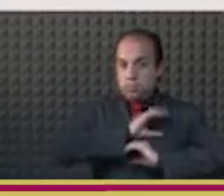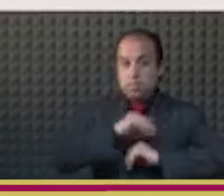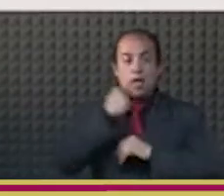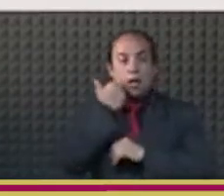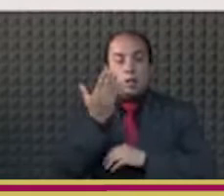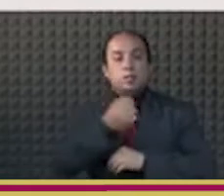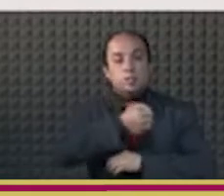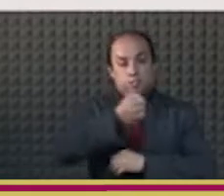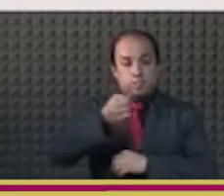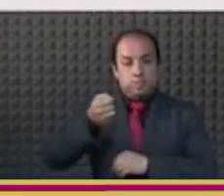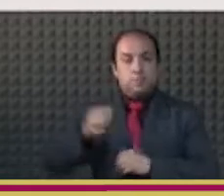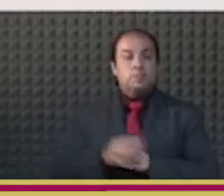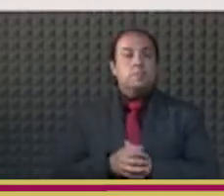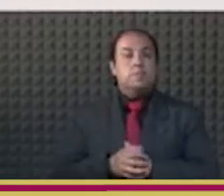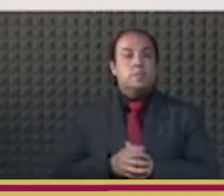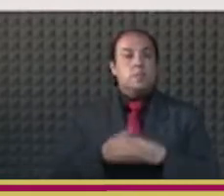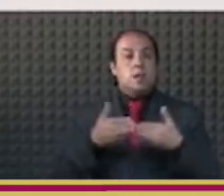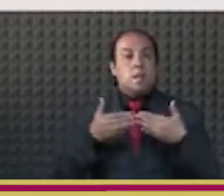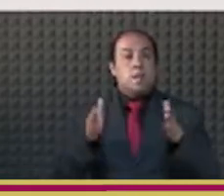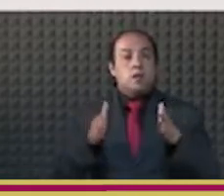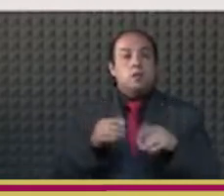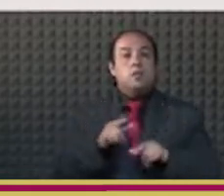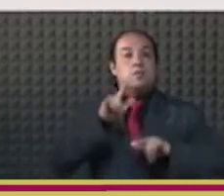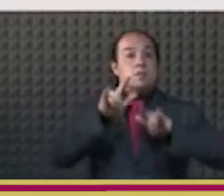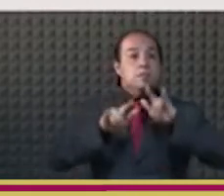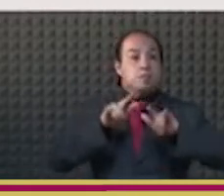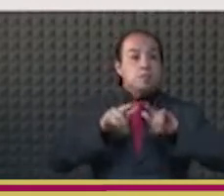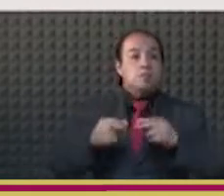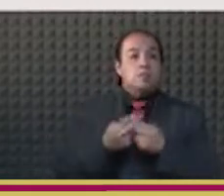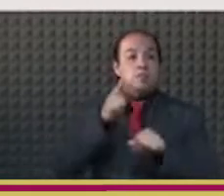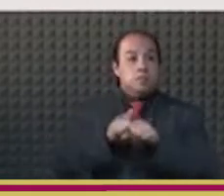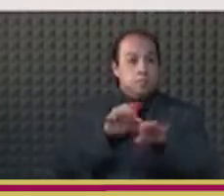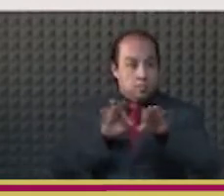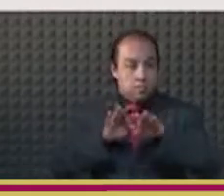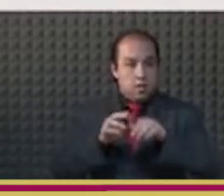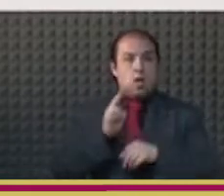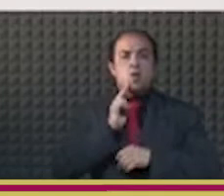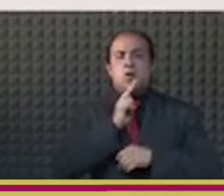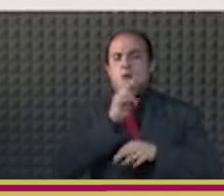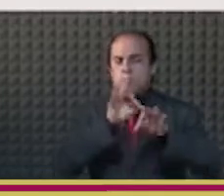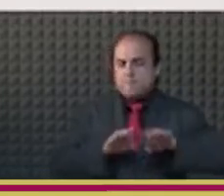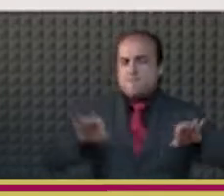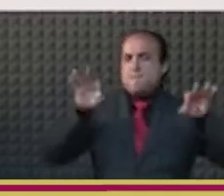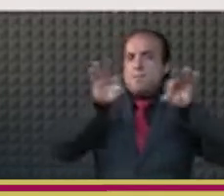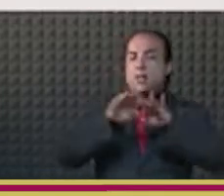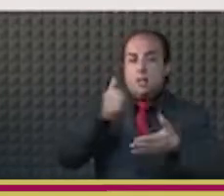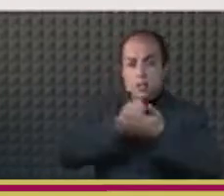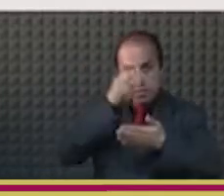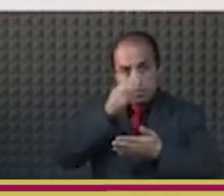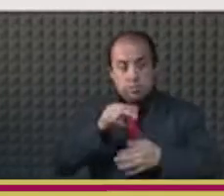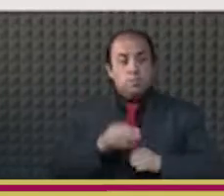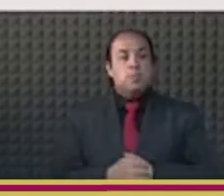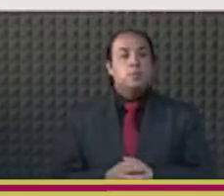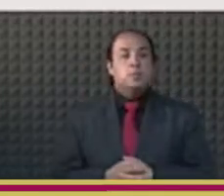queremos saludar la realización de esta Feria Nacional del Empleo. Es una noticia importante para la Ciudad de